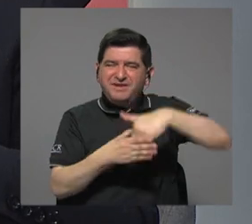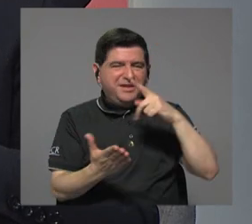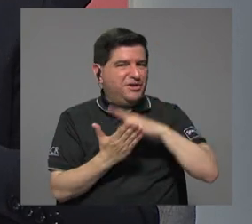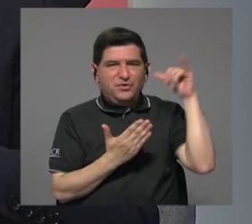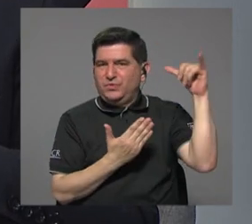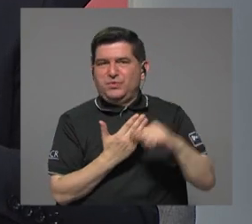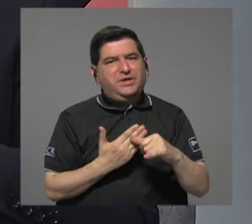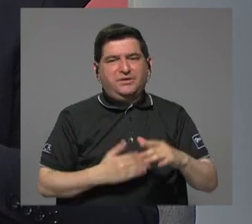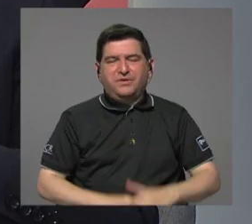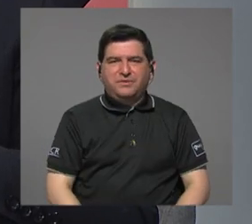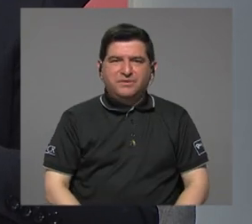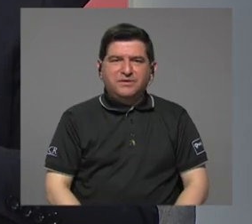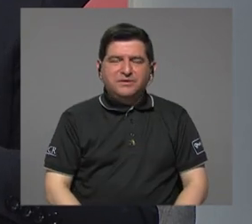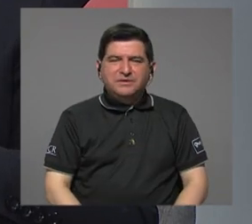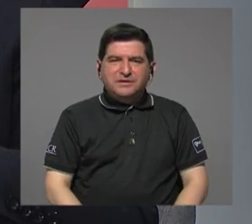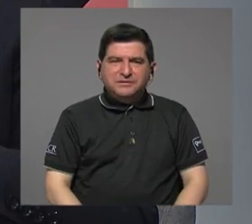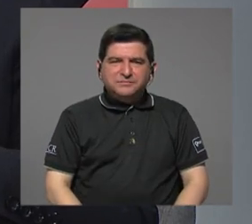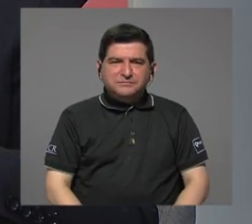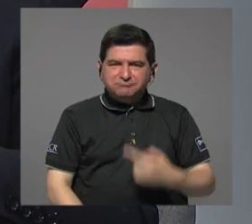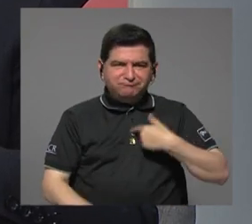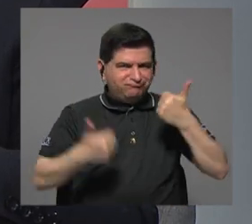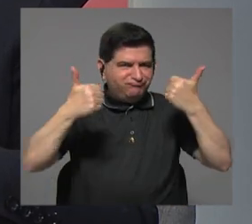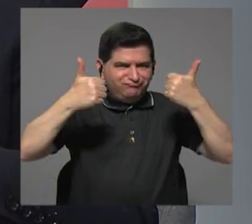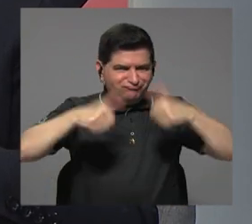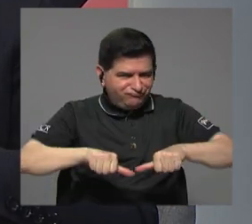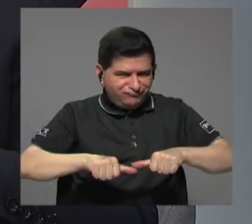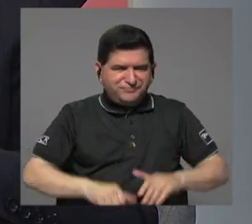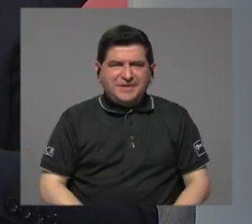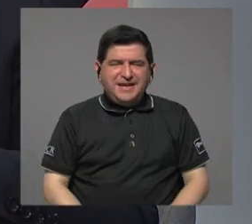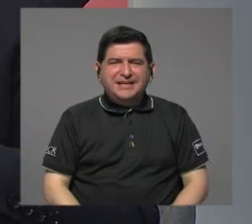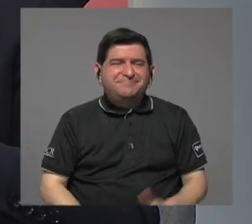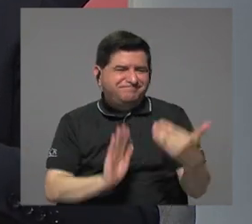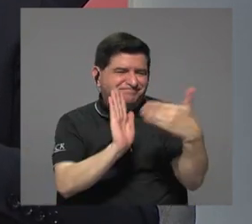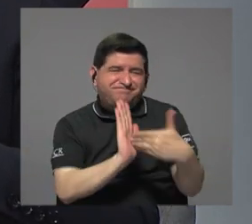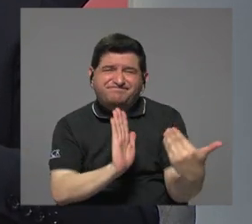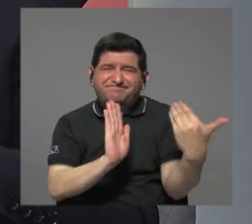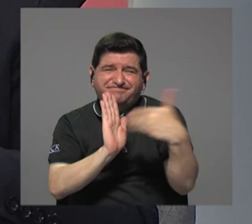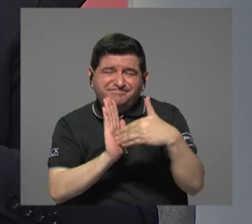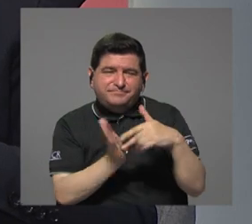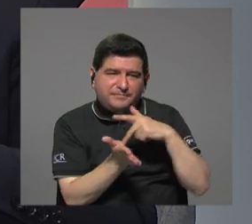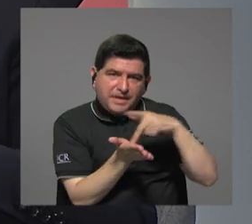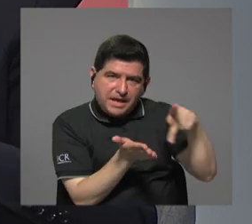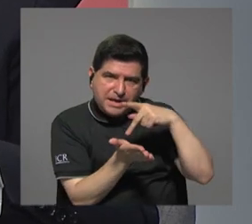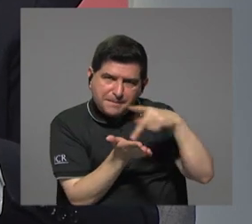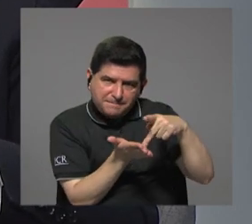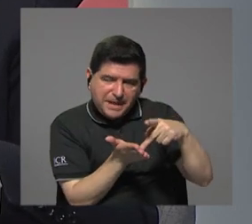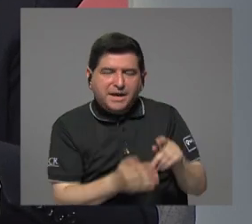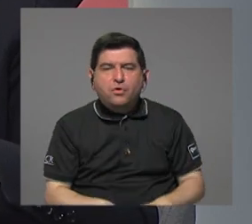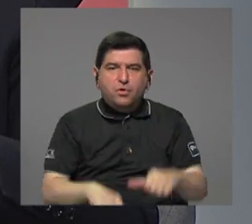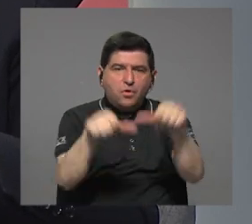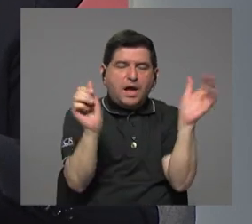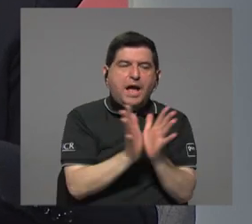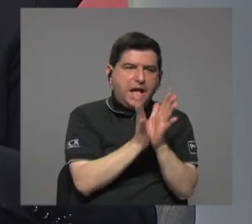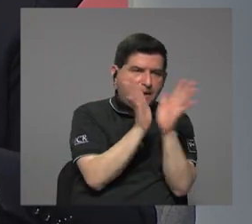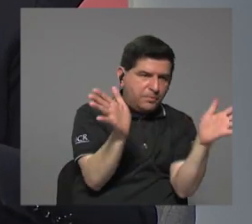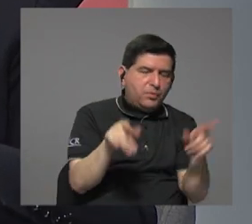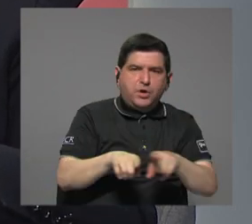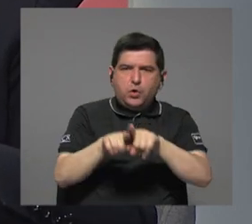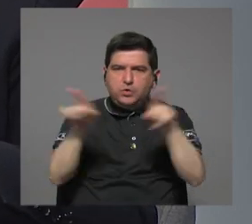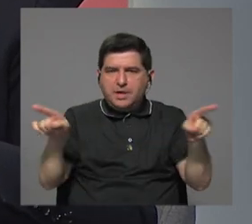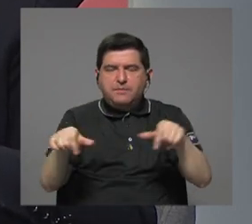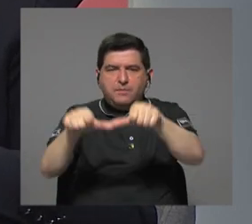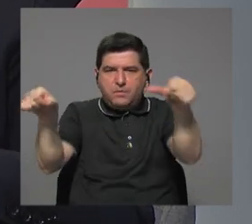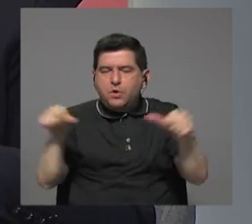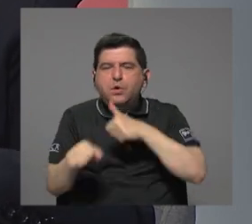este proyecto función no estoy de acuerdo en precarizar los salarios ni en el sector público ni en el